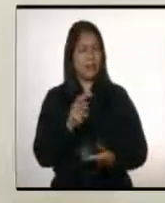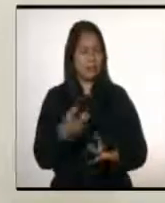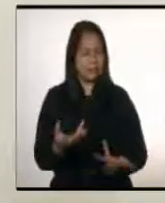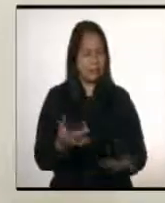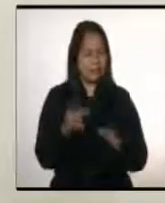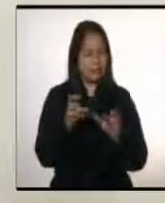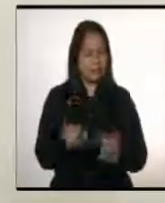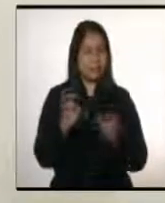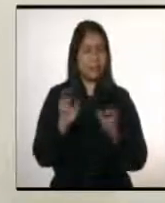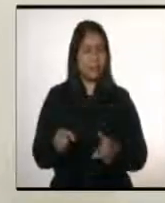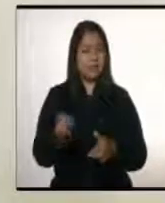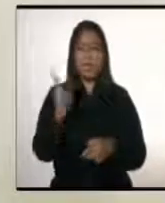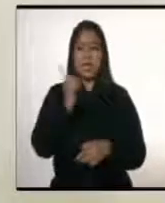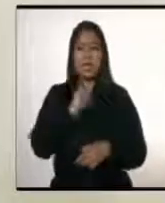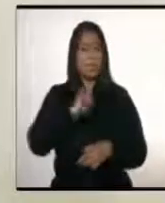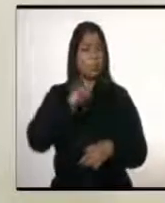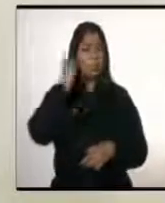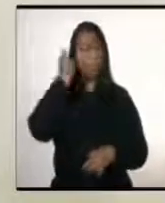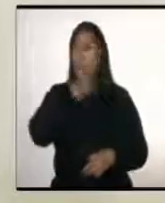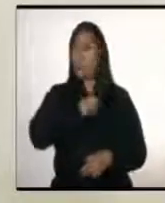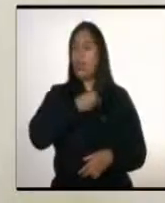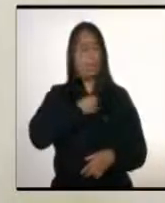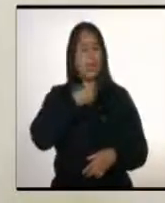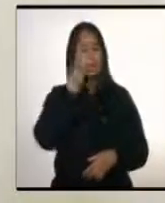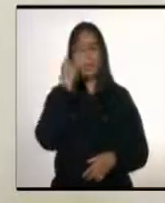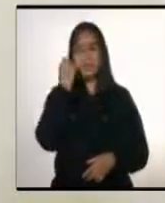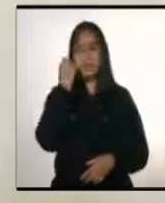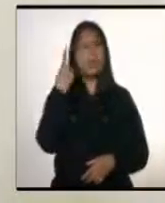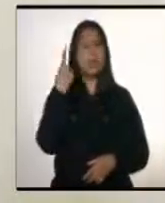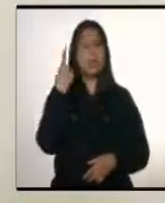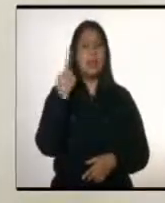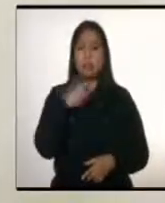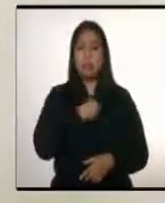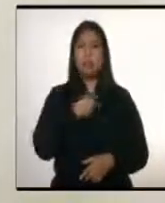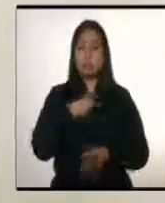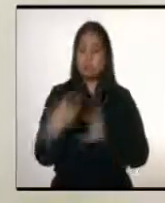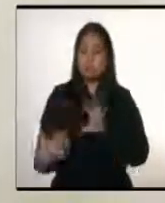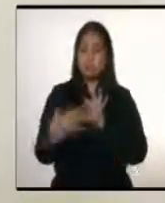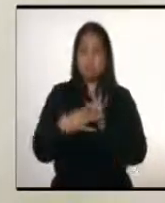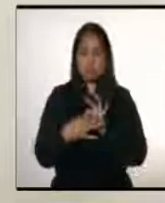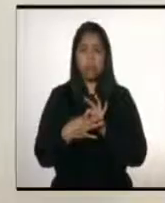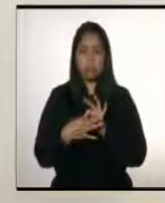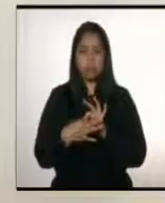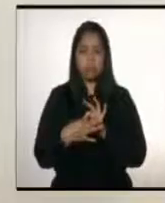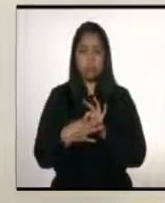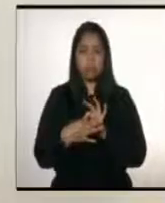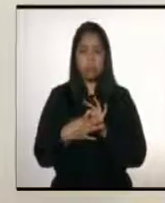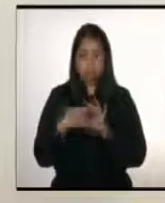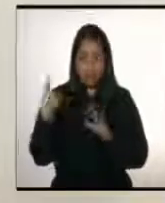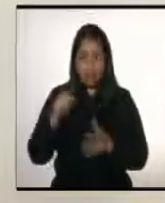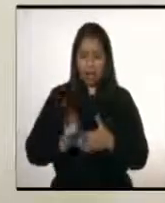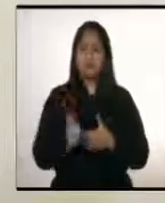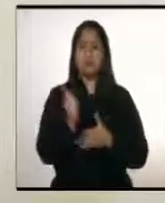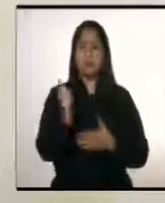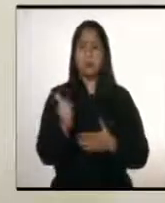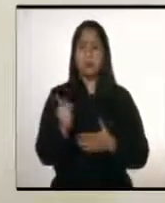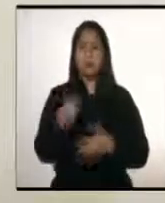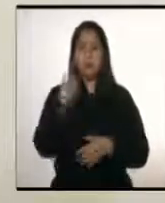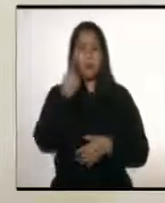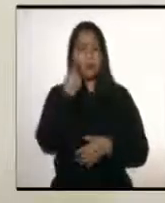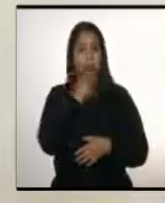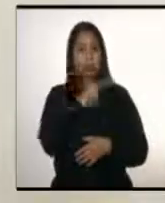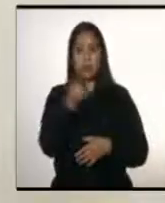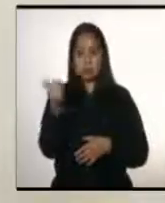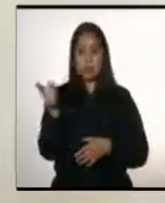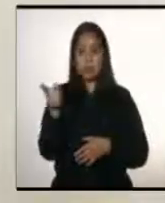en lugar de querer entender que aquí lo que hay que hacer es unirse para poder salir adelante. Reconozco y valoro